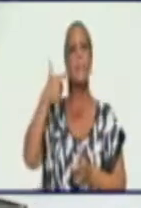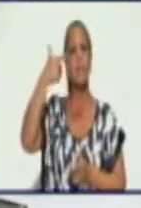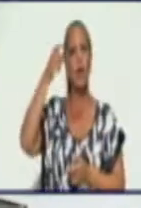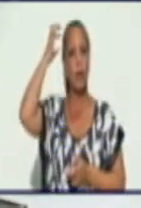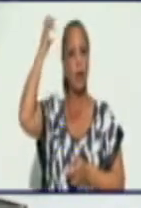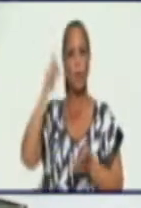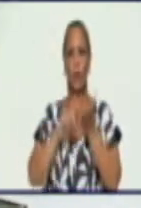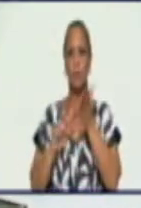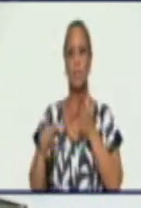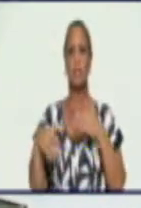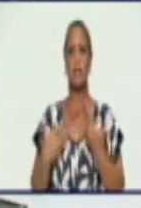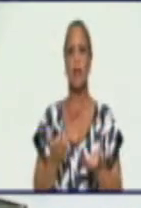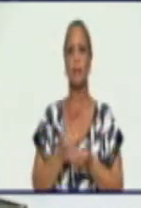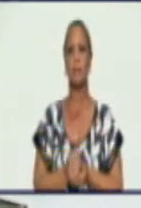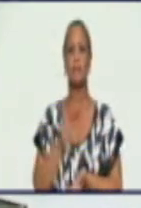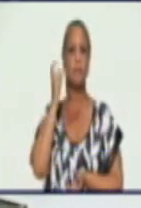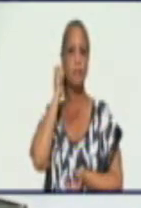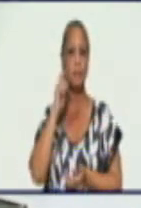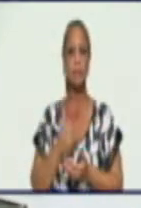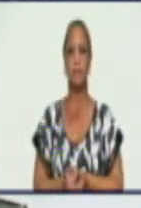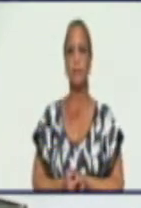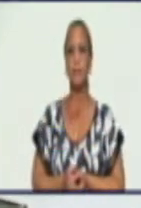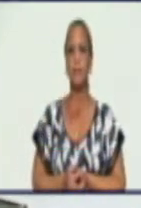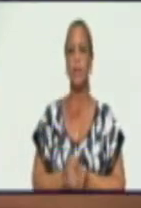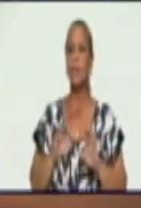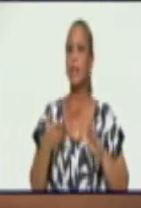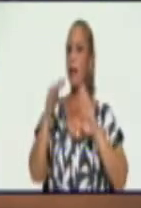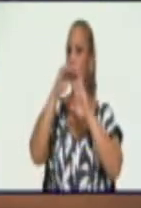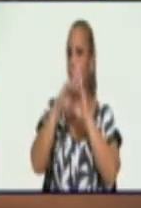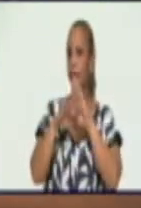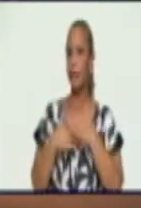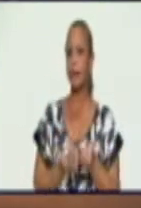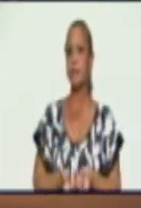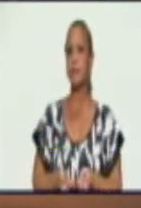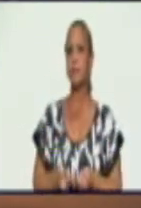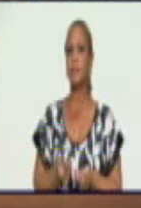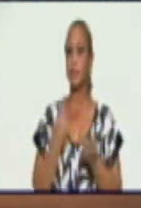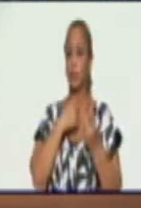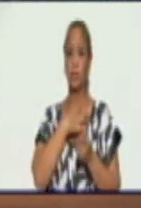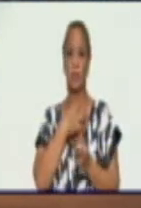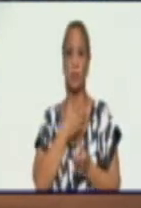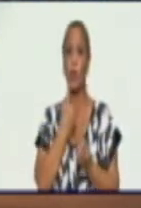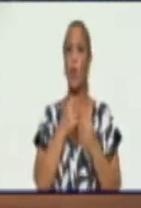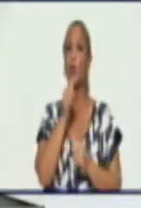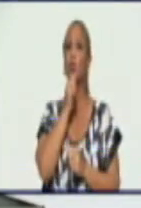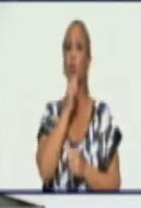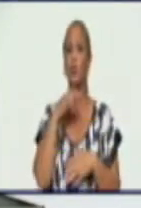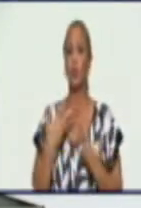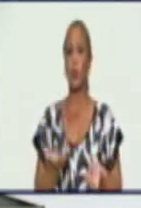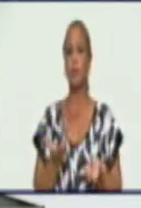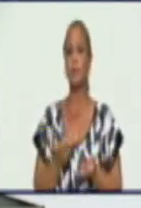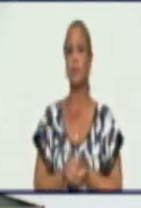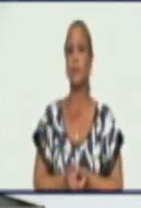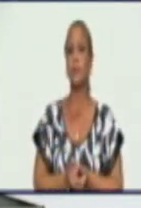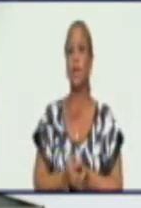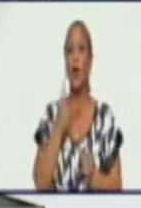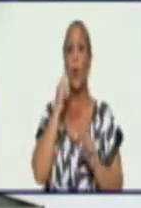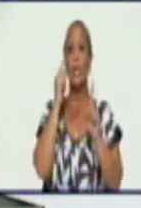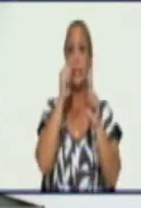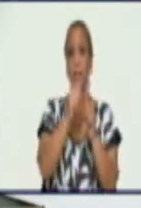ya la compañera yanexi terry gutiérrez a propósito de las medidas me surge una duda vicegobernadora con el objetivo de